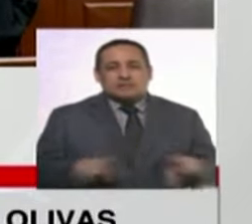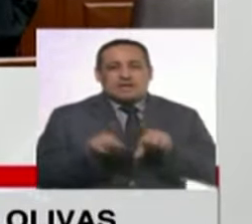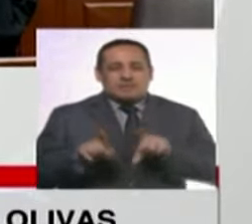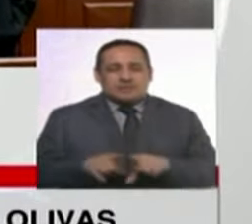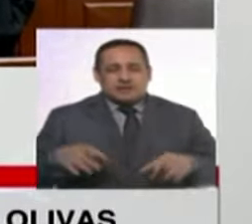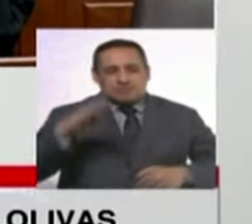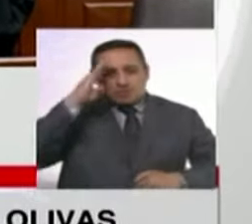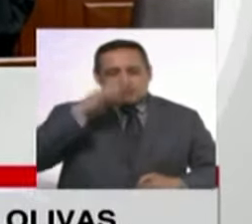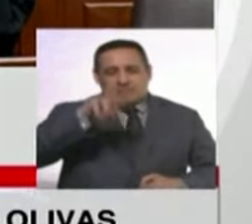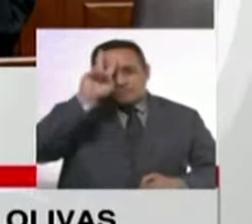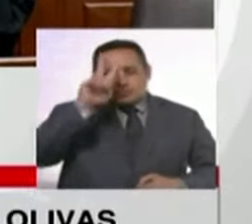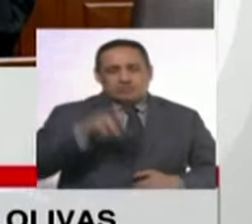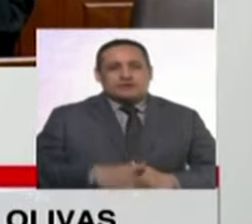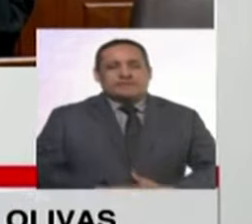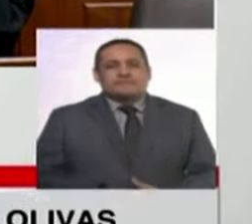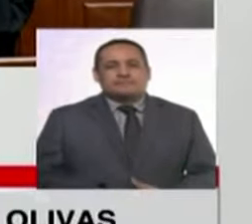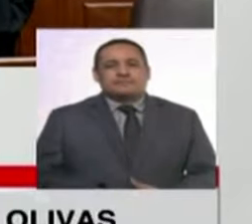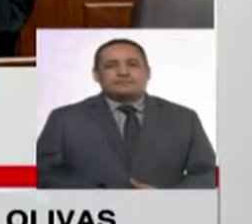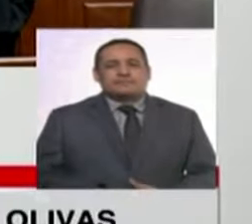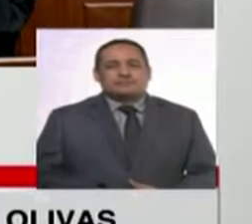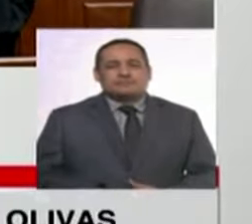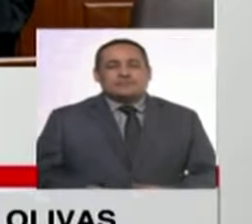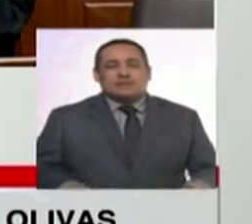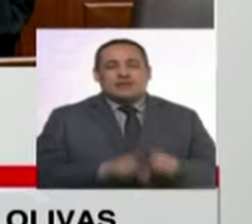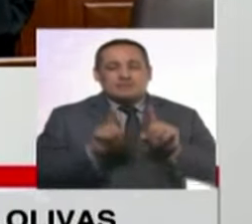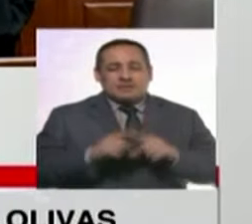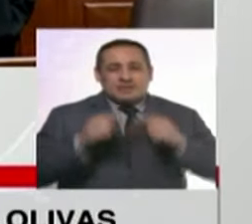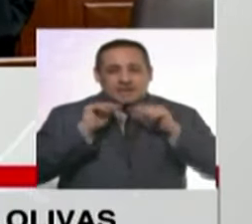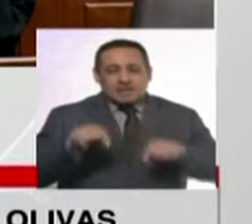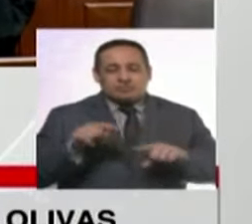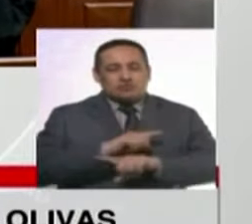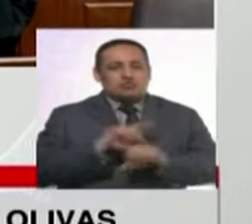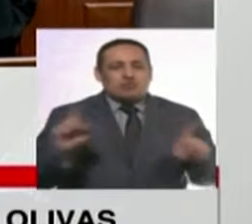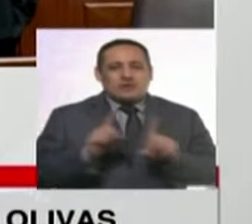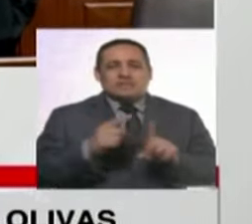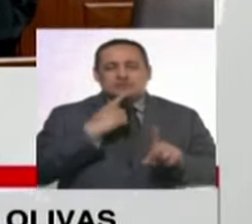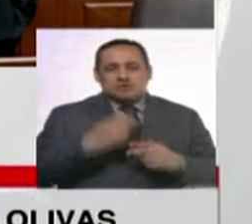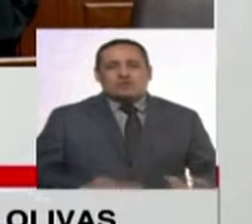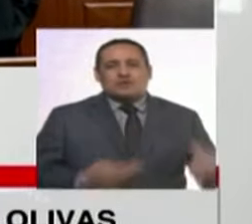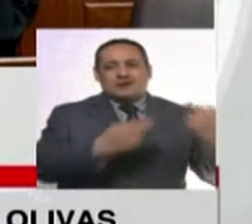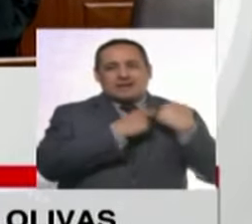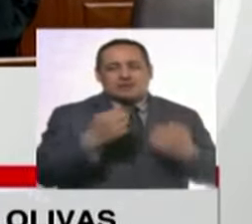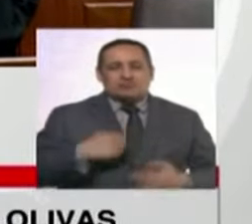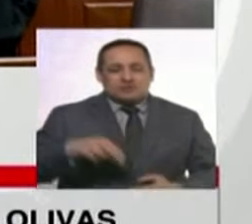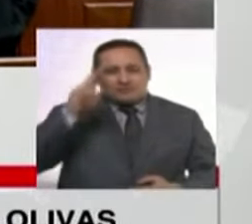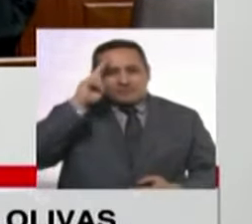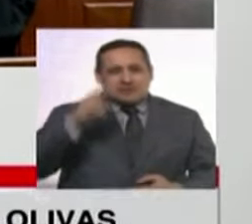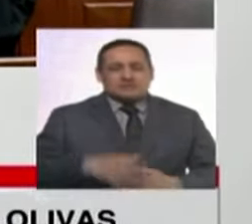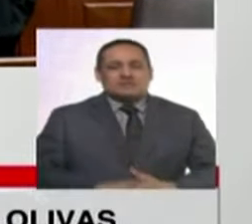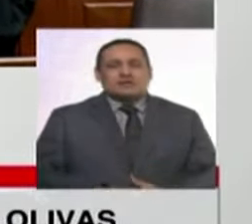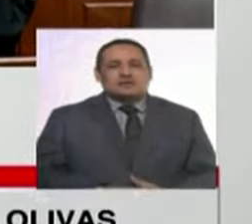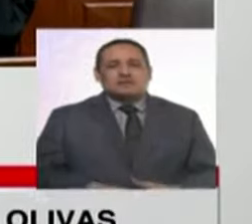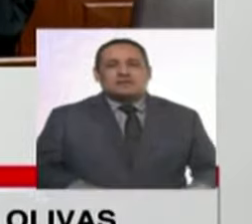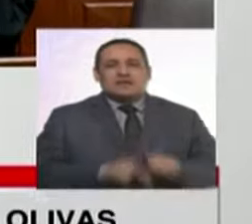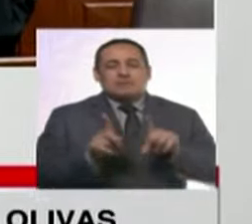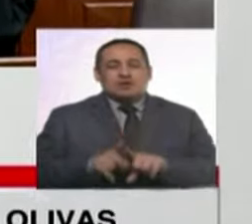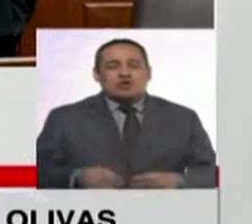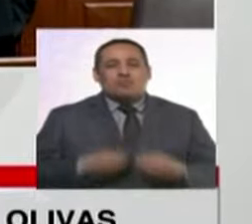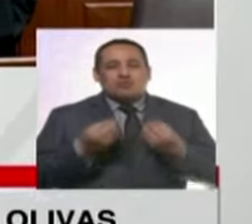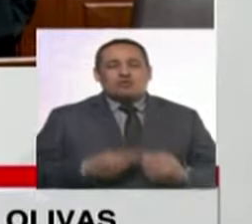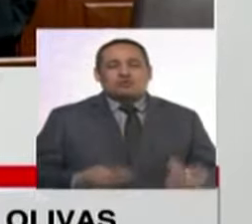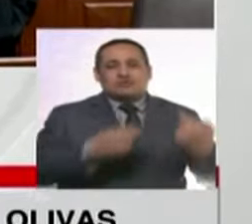Policía Nacional y esos no son cargos de confianza como los